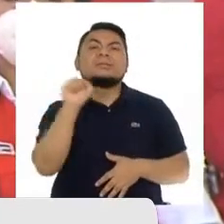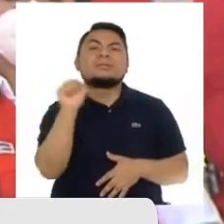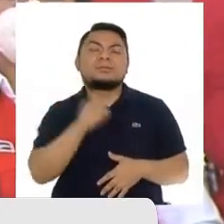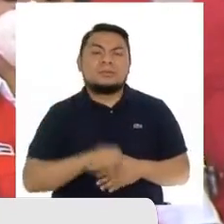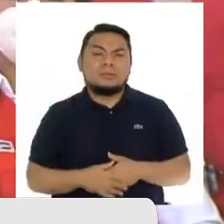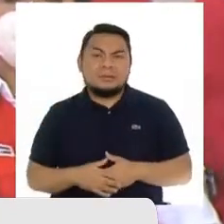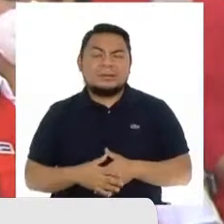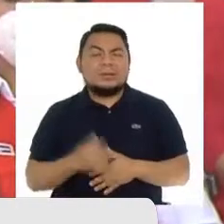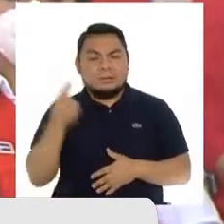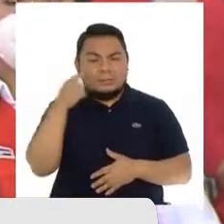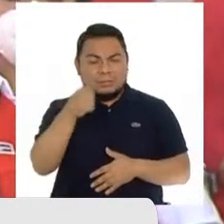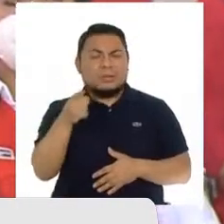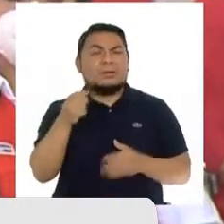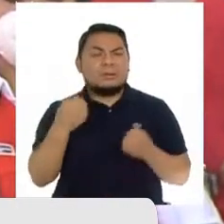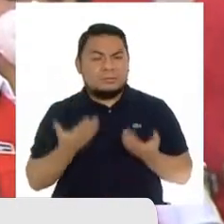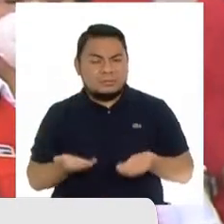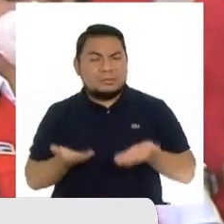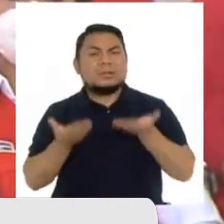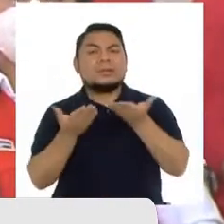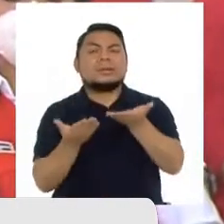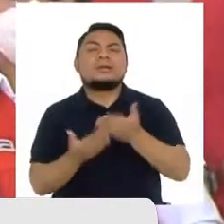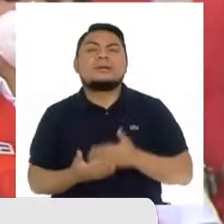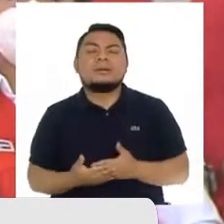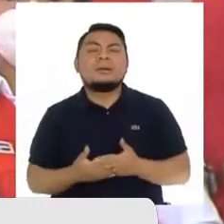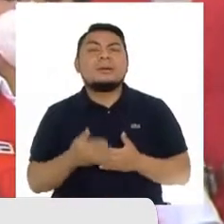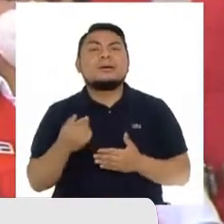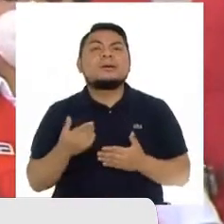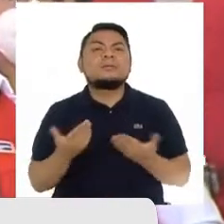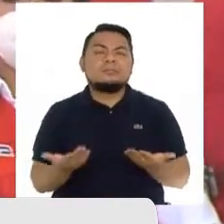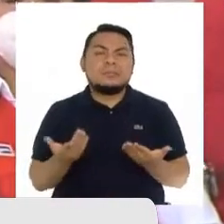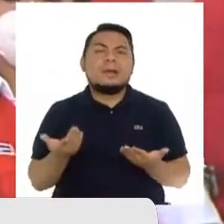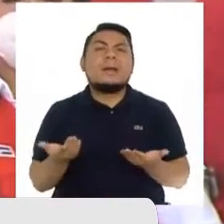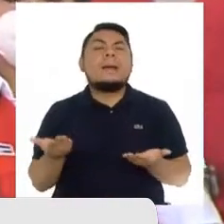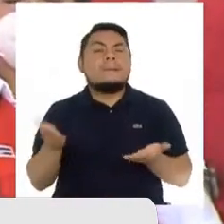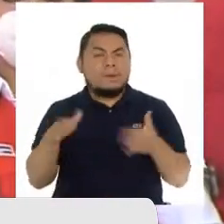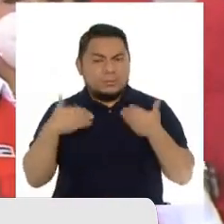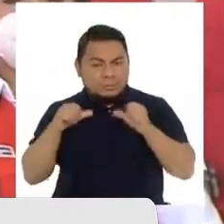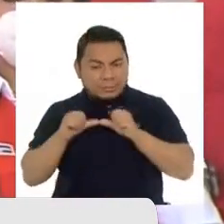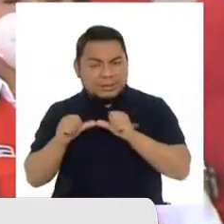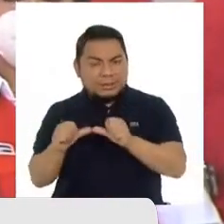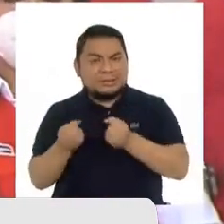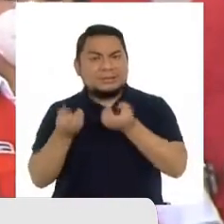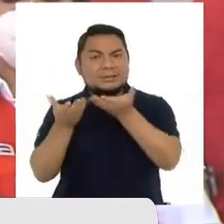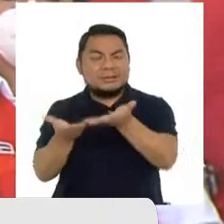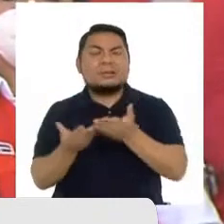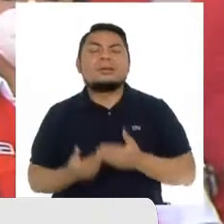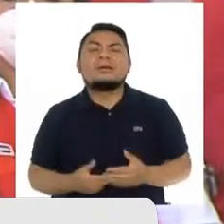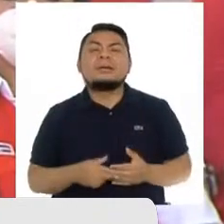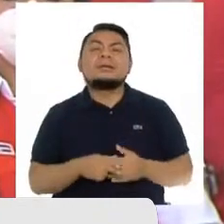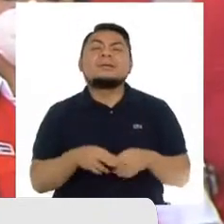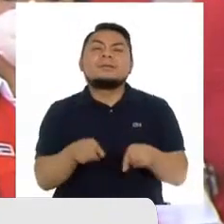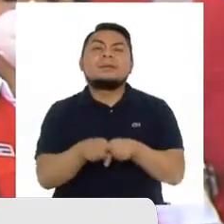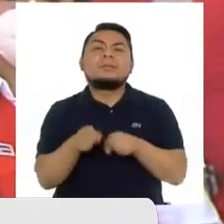para contener o para perdón para mantener la operación de los servicios básicos